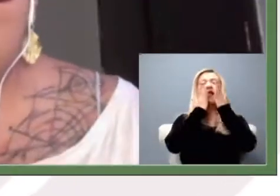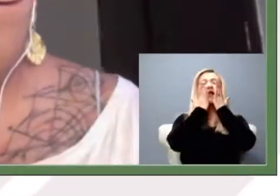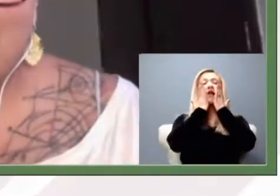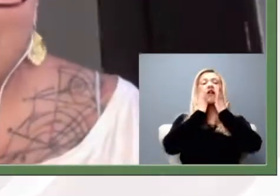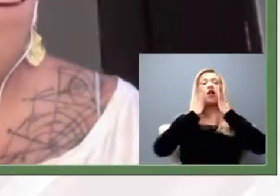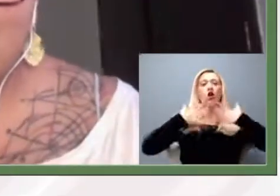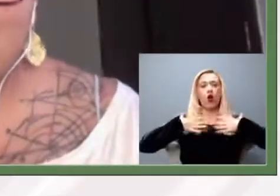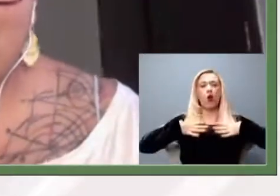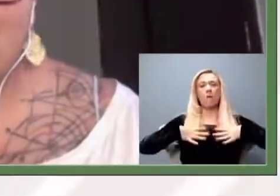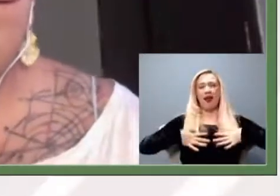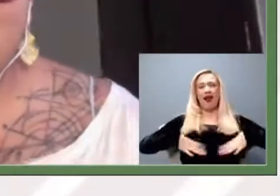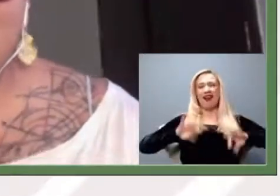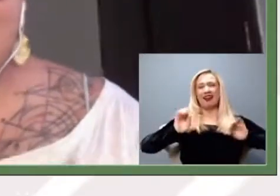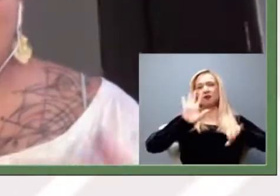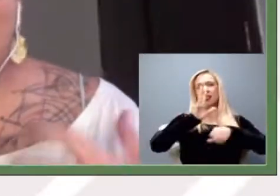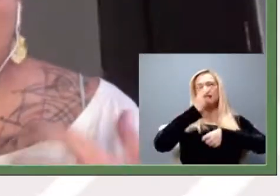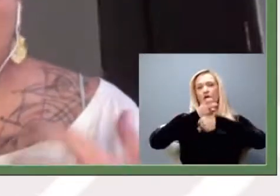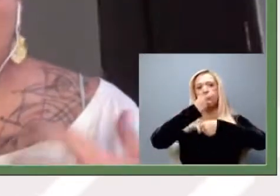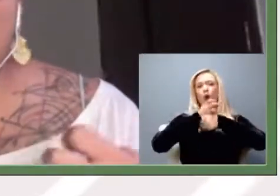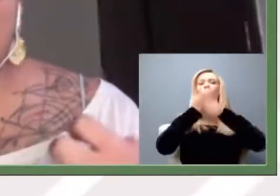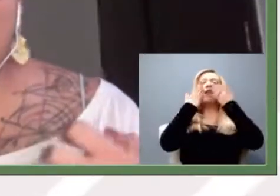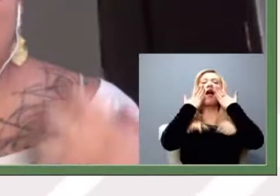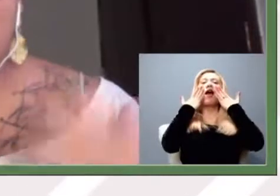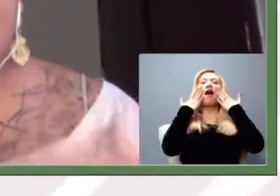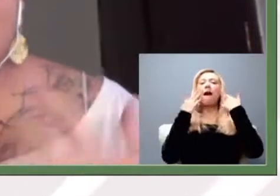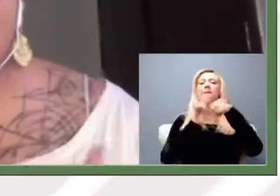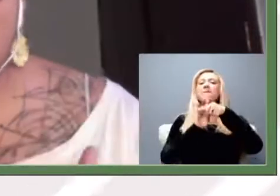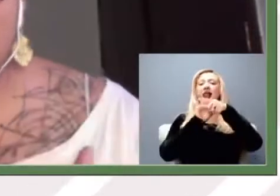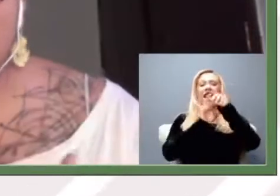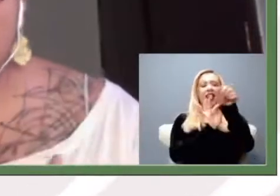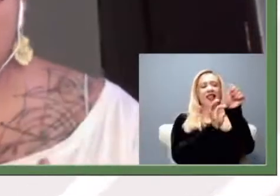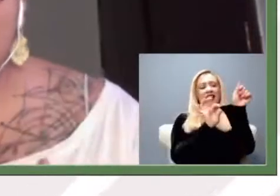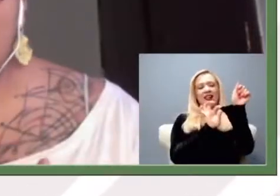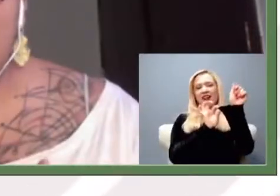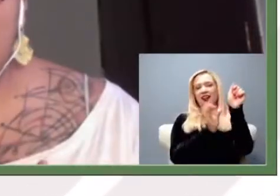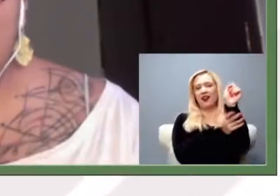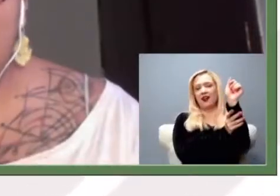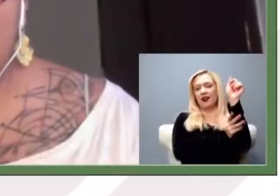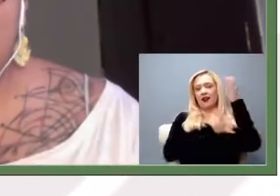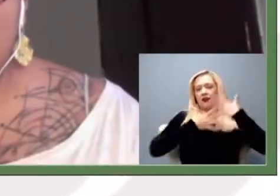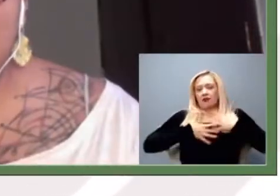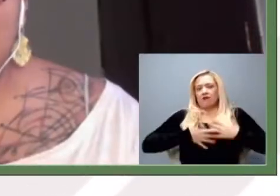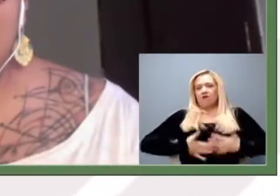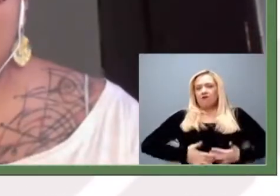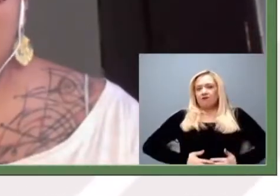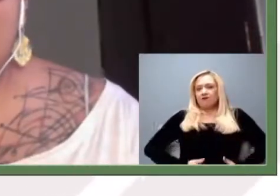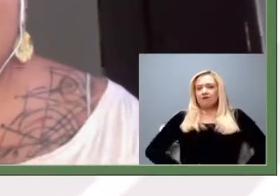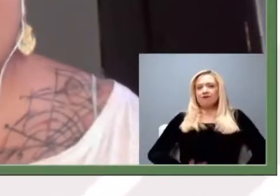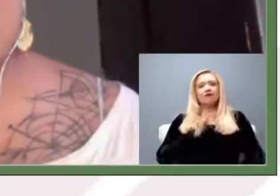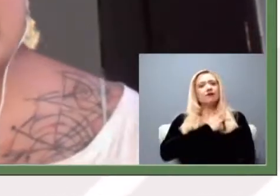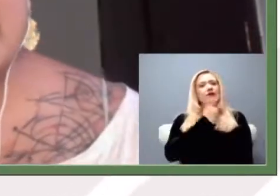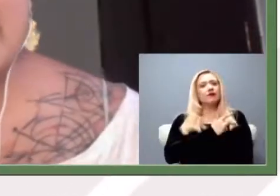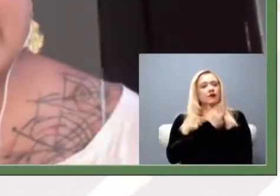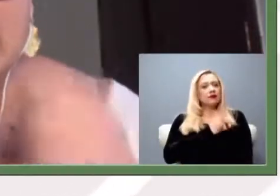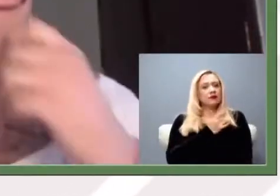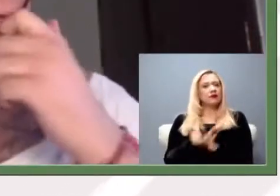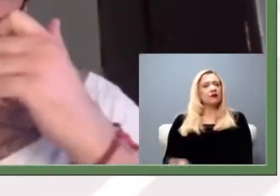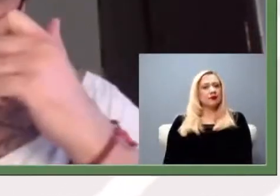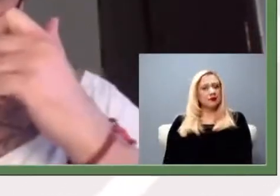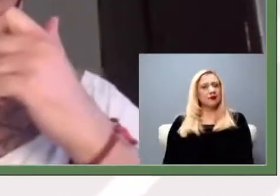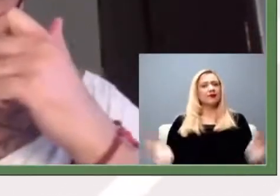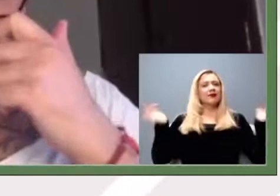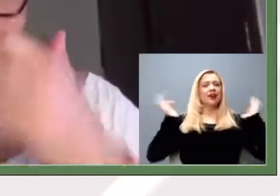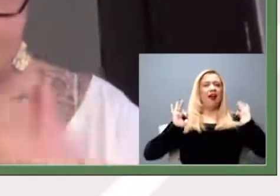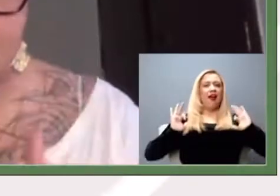ropa es como nuestra segunda piel, pero más en el sentido de llegar a sentir cierta